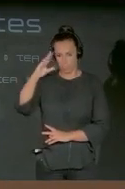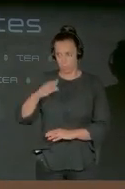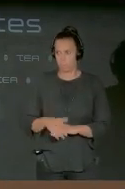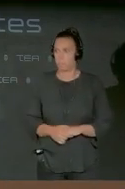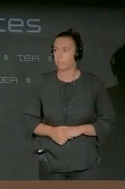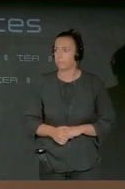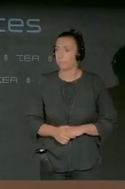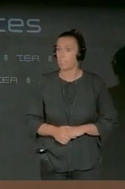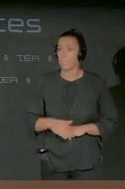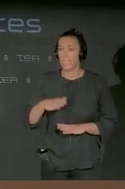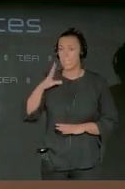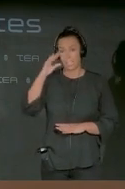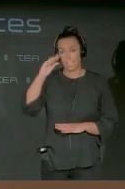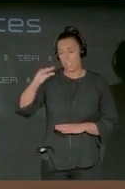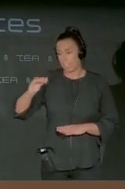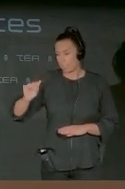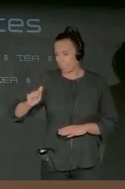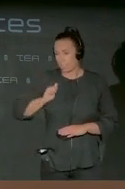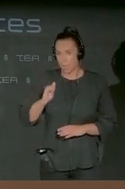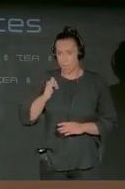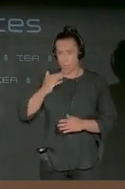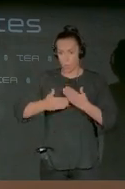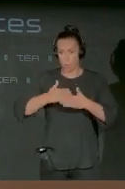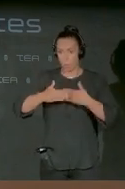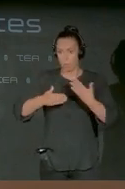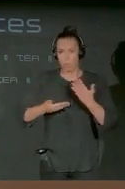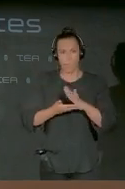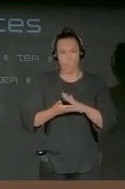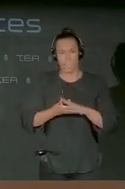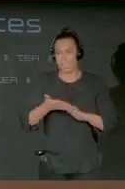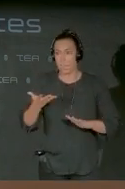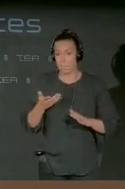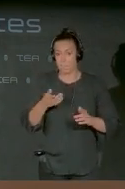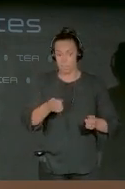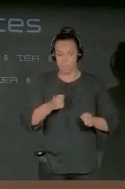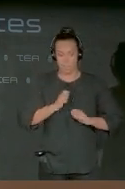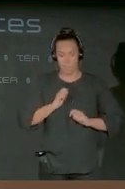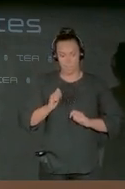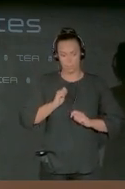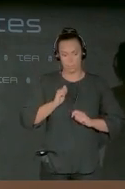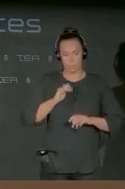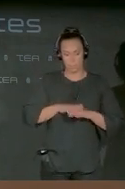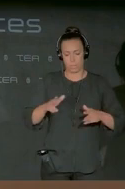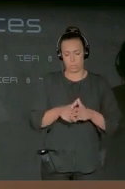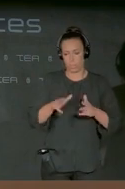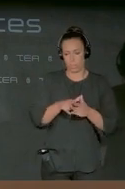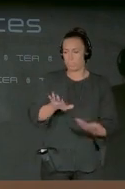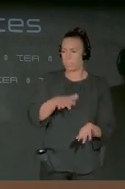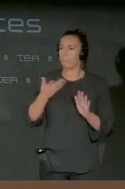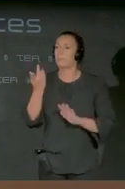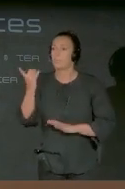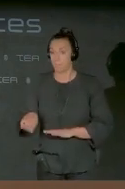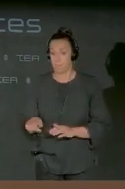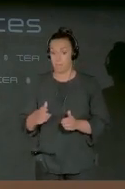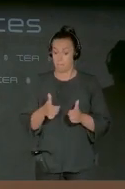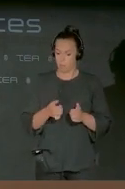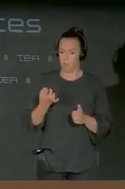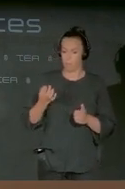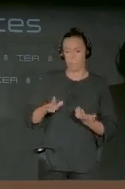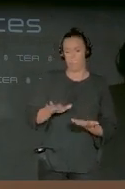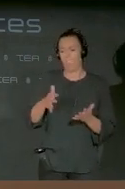evolucionando muy rápidamente y tiene potencial para cambiar todos los aspectos de nuestra sociedad. El sector de los videojuegos también tendrá que adaptarse a este nuevo y